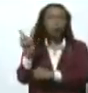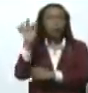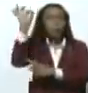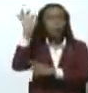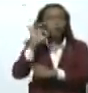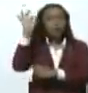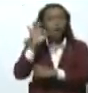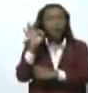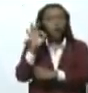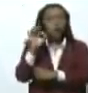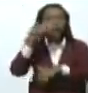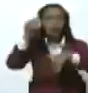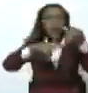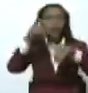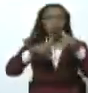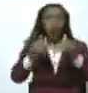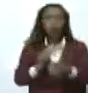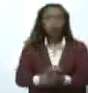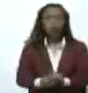48.52% de los votos.